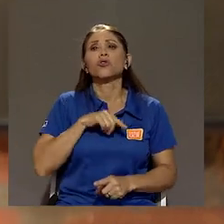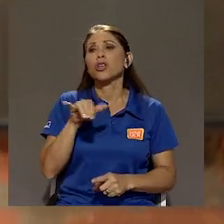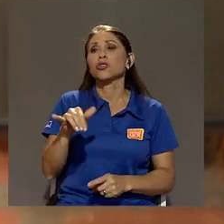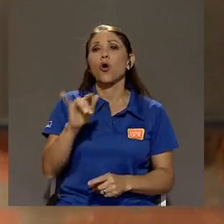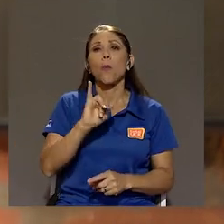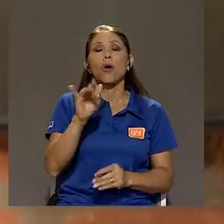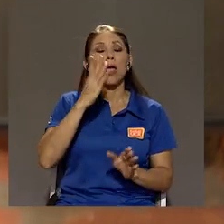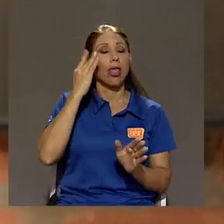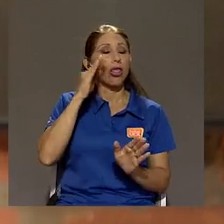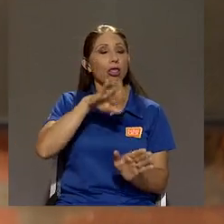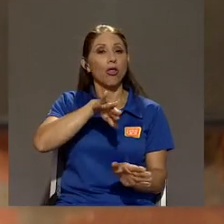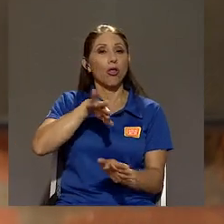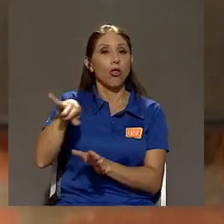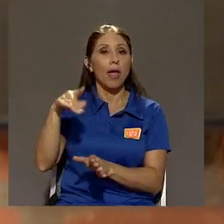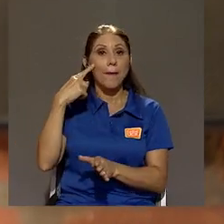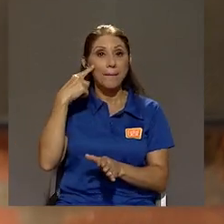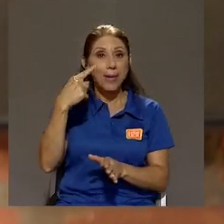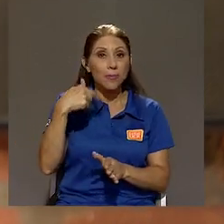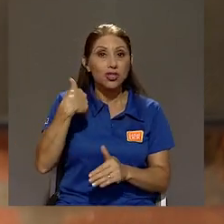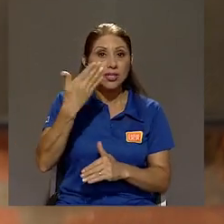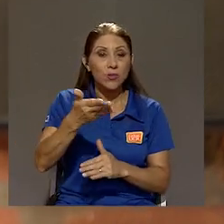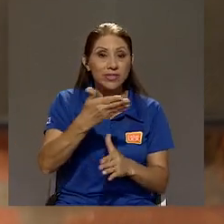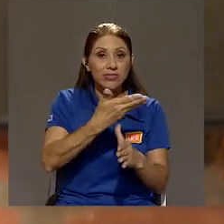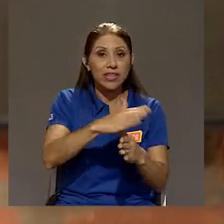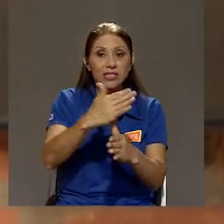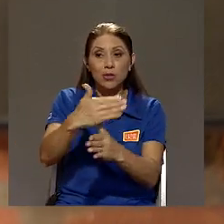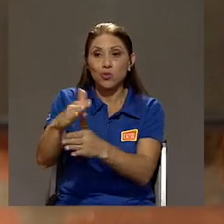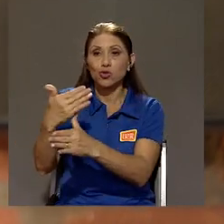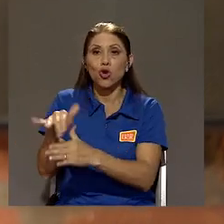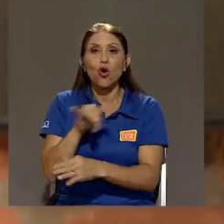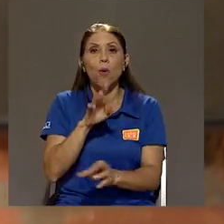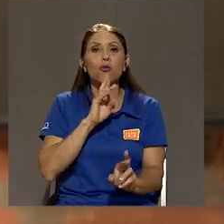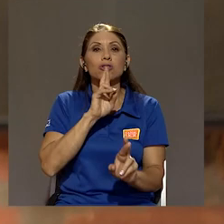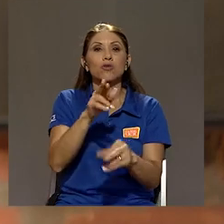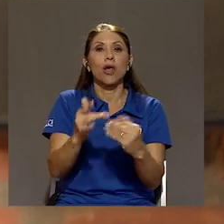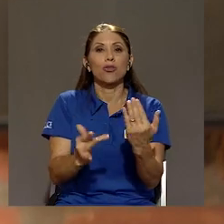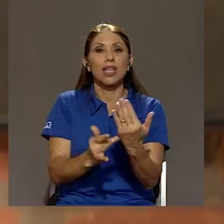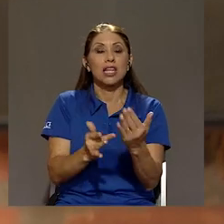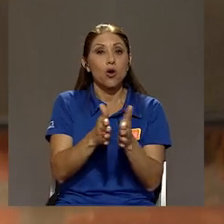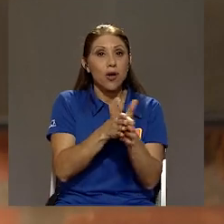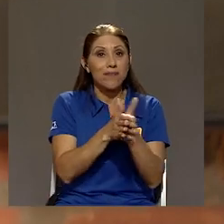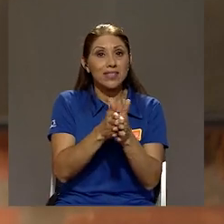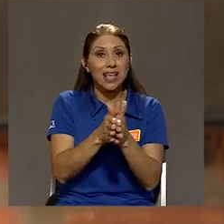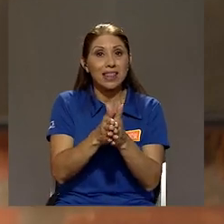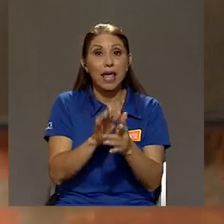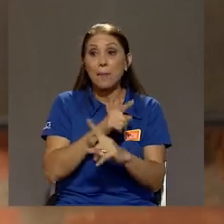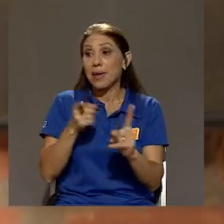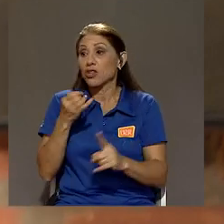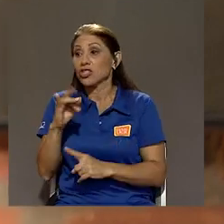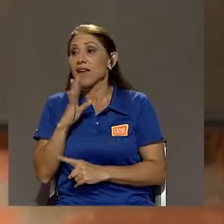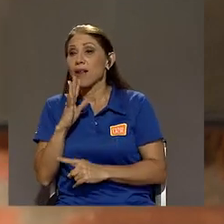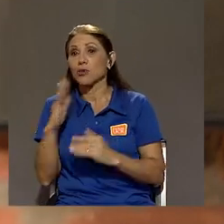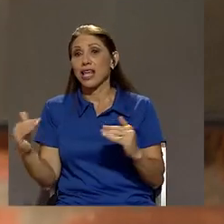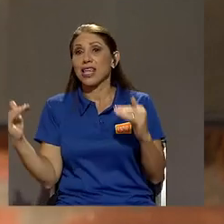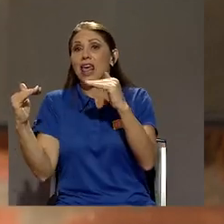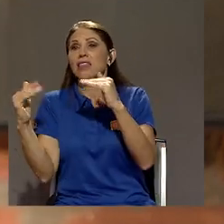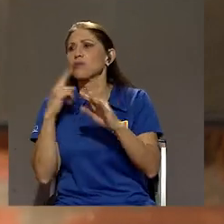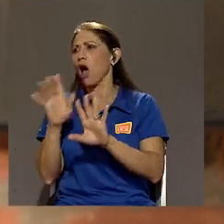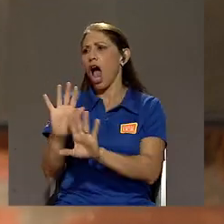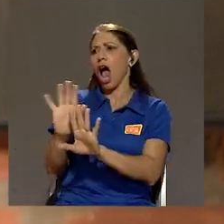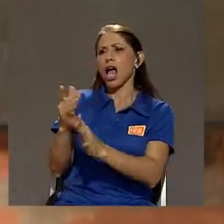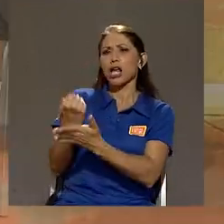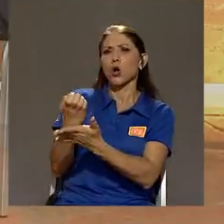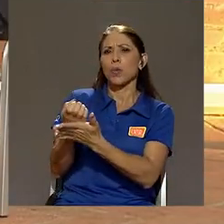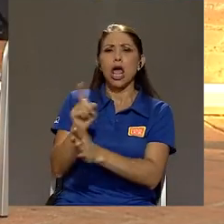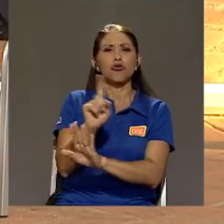que lo borramos y vemos la distribución como un resultado técnico que es eficiente, y cuando hablamos de equidad decimos, ah, no, es que eso no es un tema de